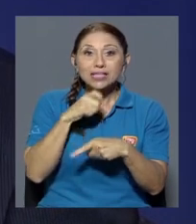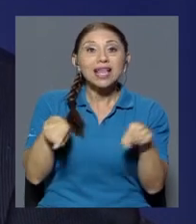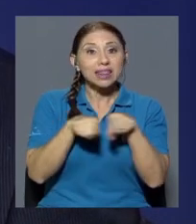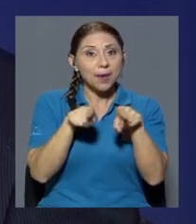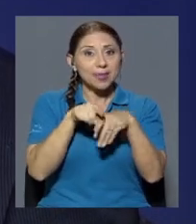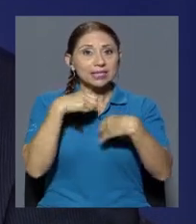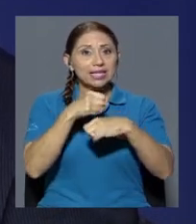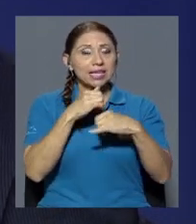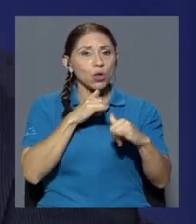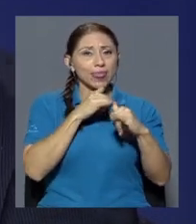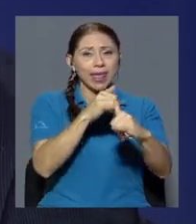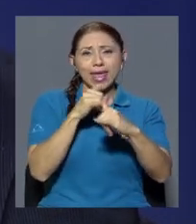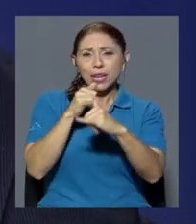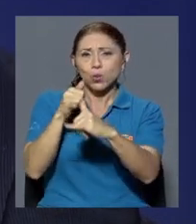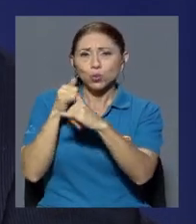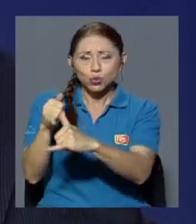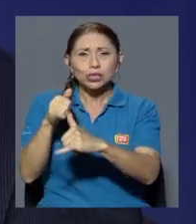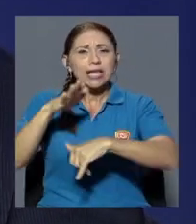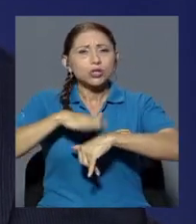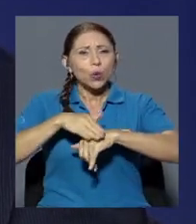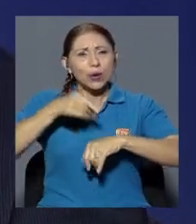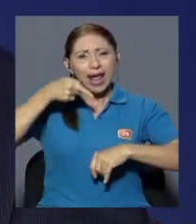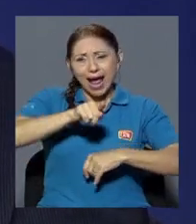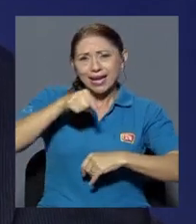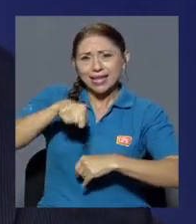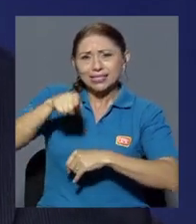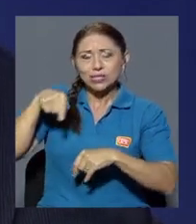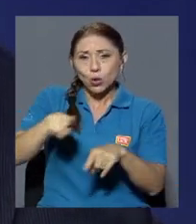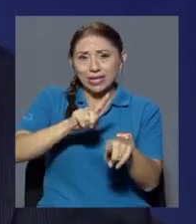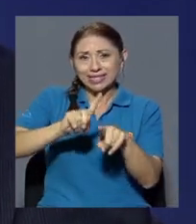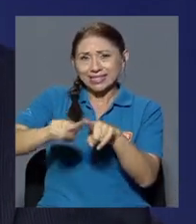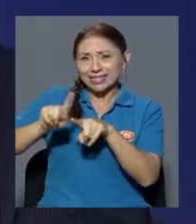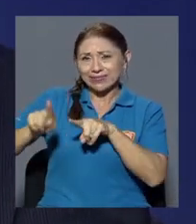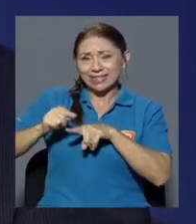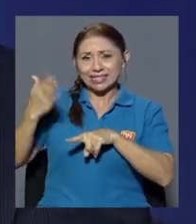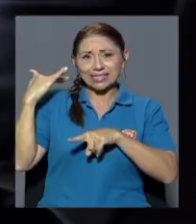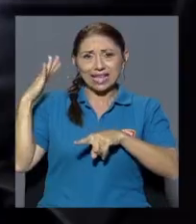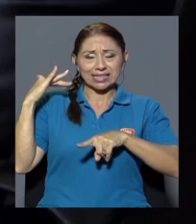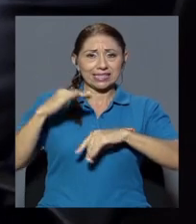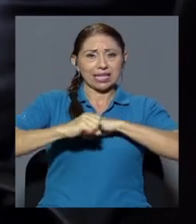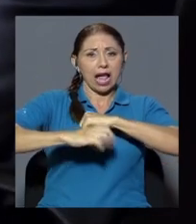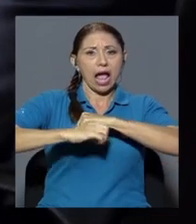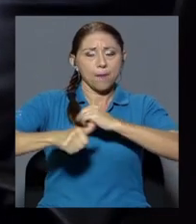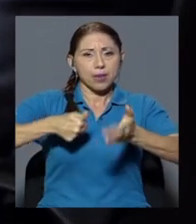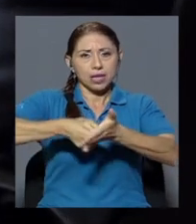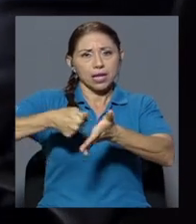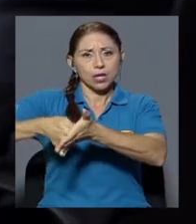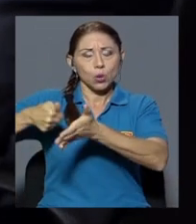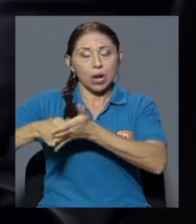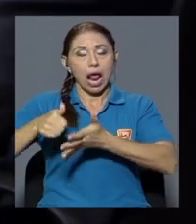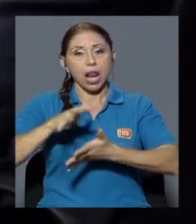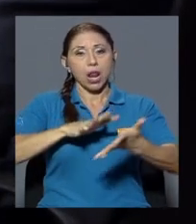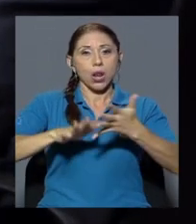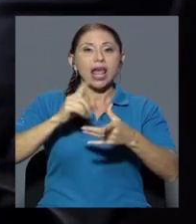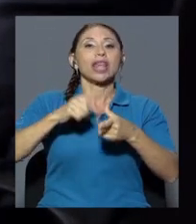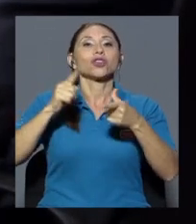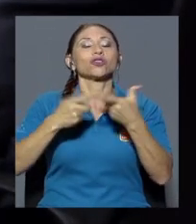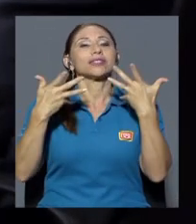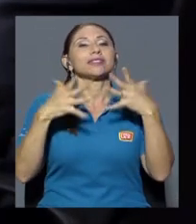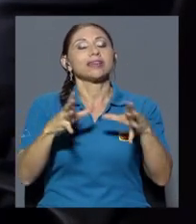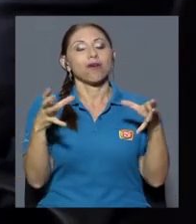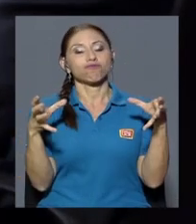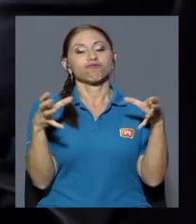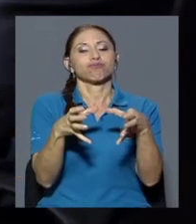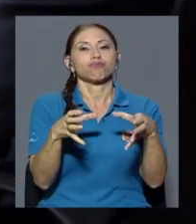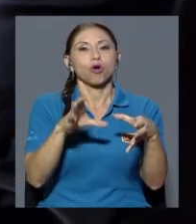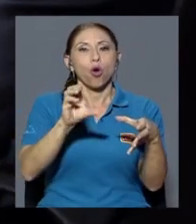hubo denuncias de agresiones y demás durante la campaña electoral tan crispada que tuvimos y entonces se crea la figura del comisionado